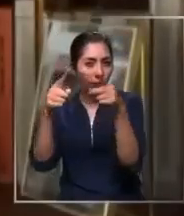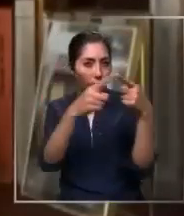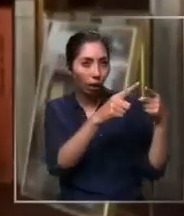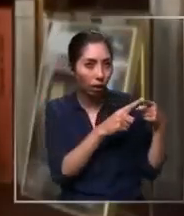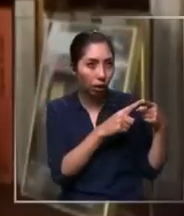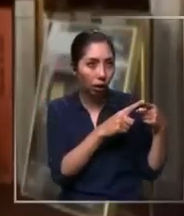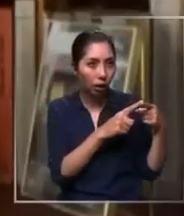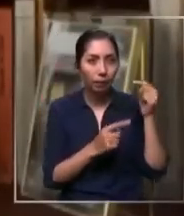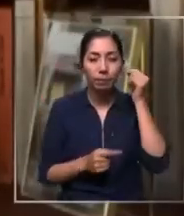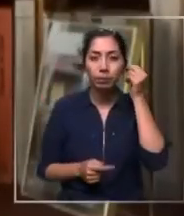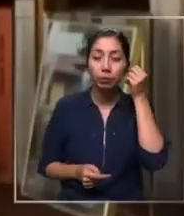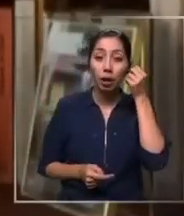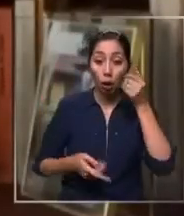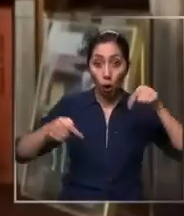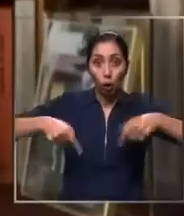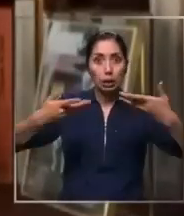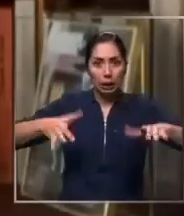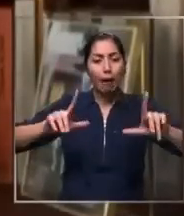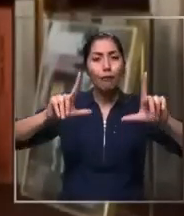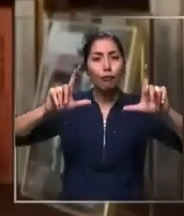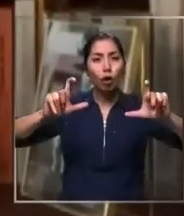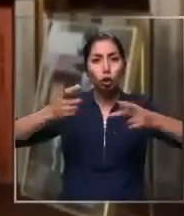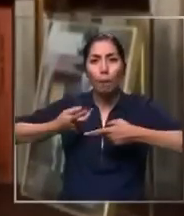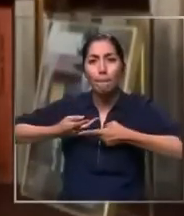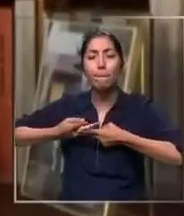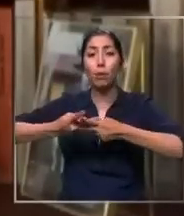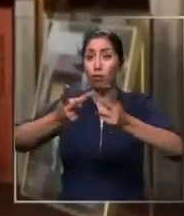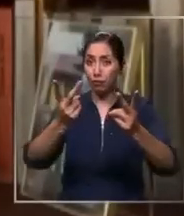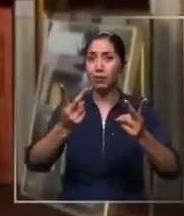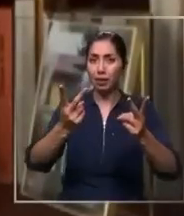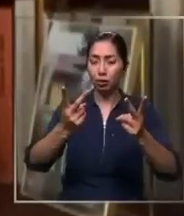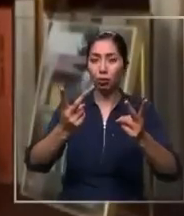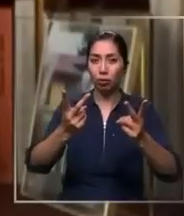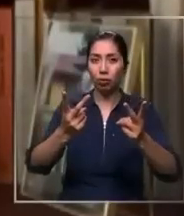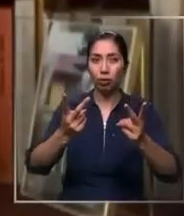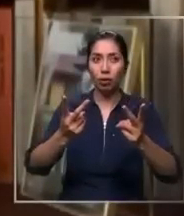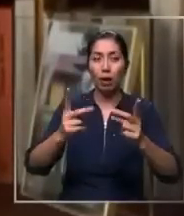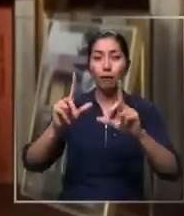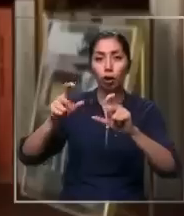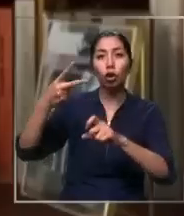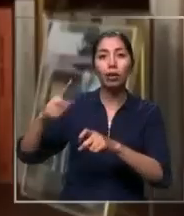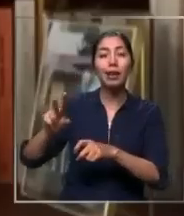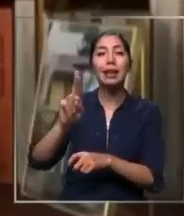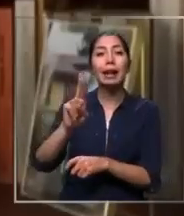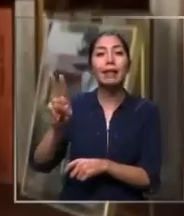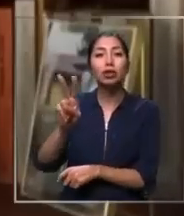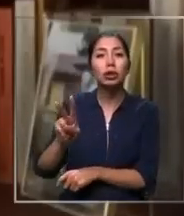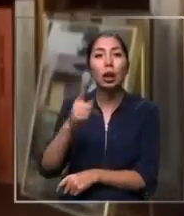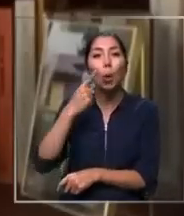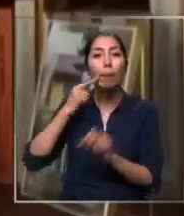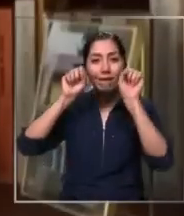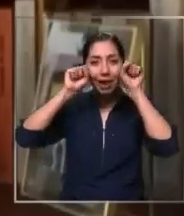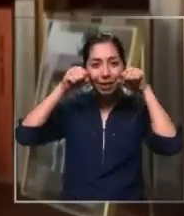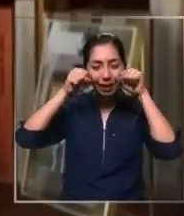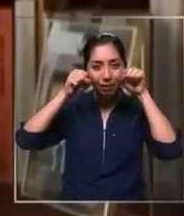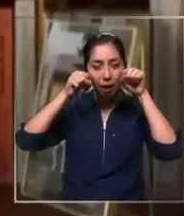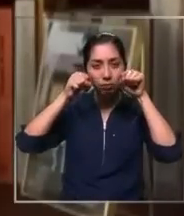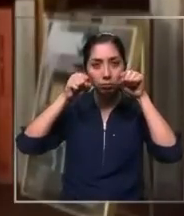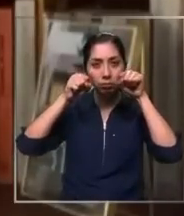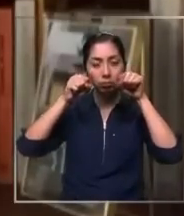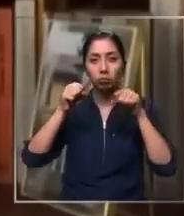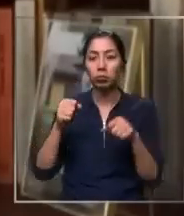hacen públicas fotos que ya estaban en las redes sociales del señor Valdivia. Hubo una reunión posterior con